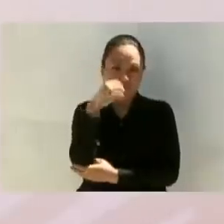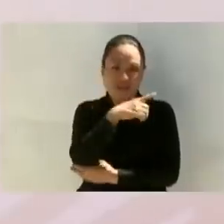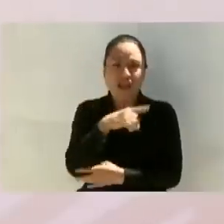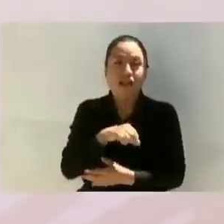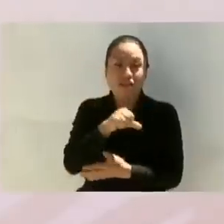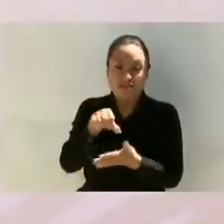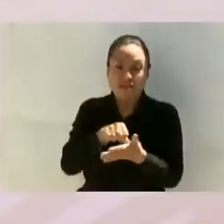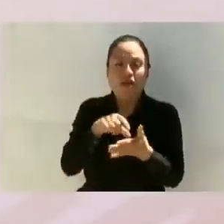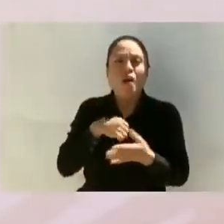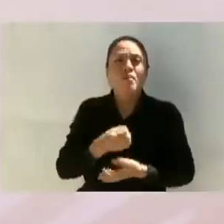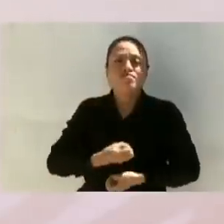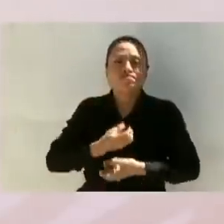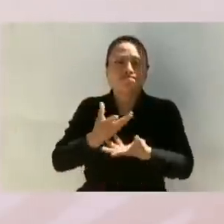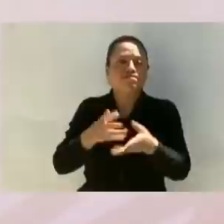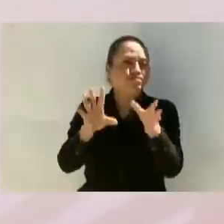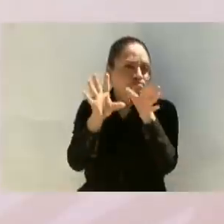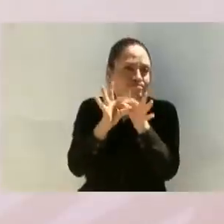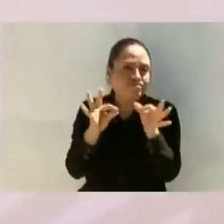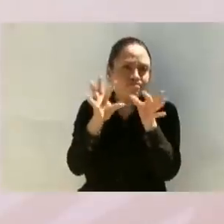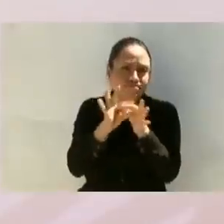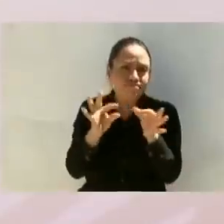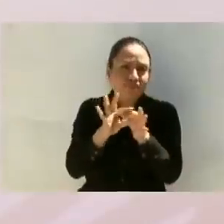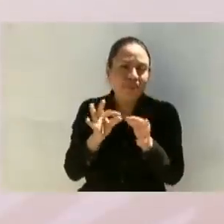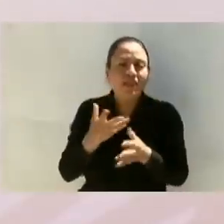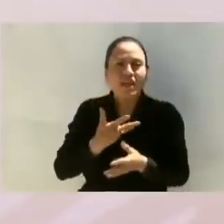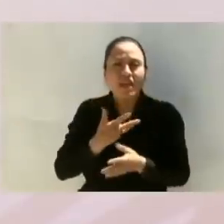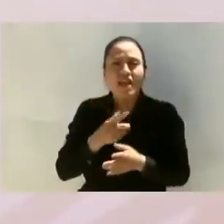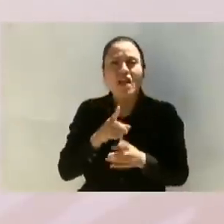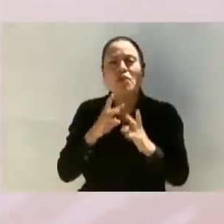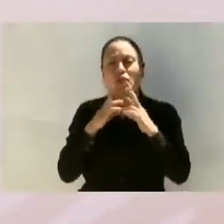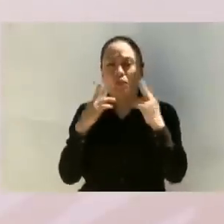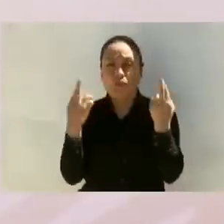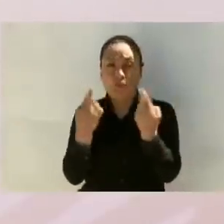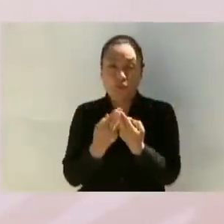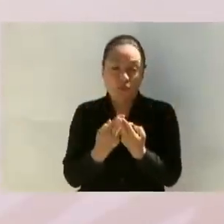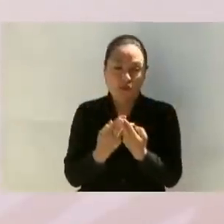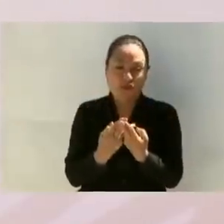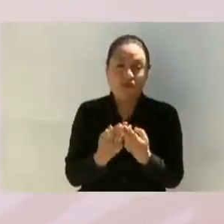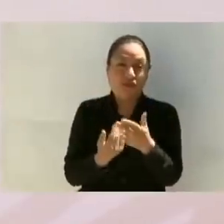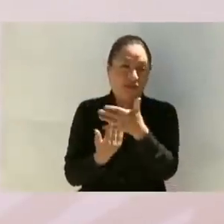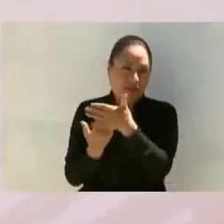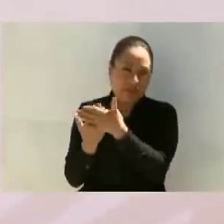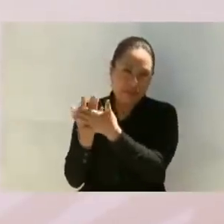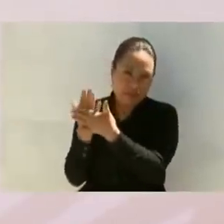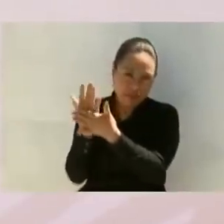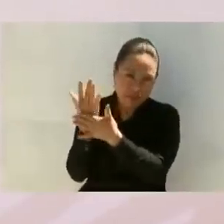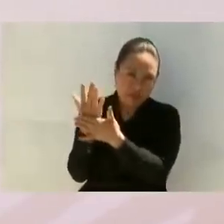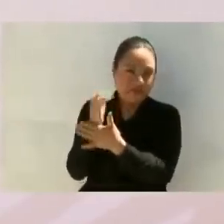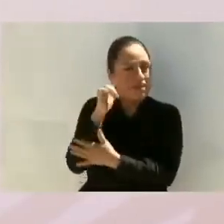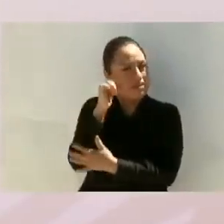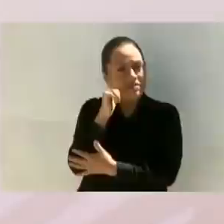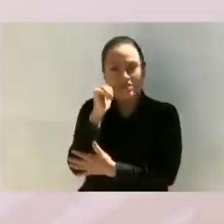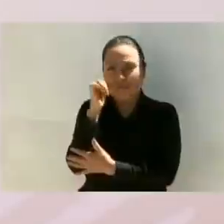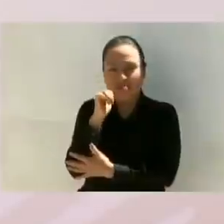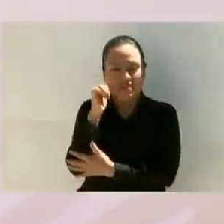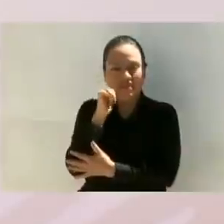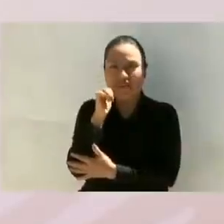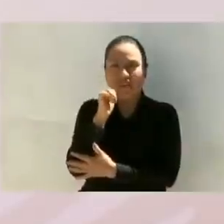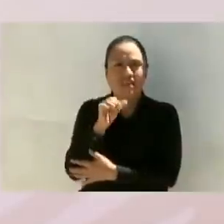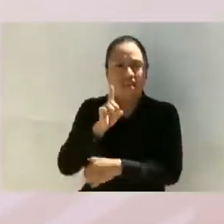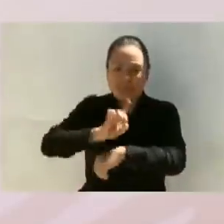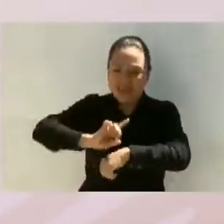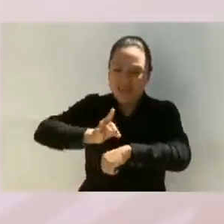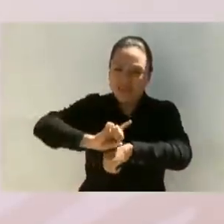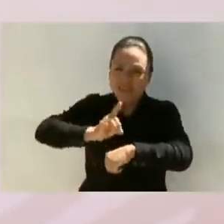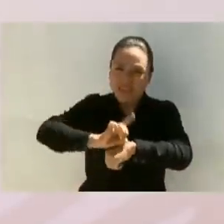Vamos a tener una conferencia por la mañana como se hace todos los